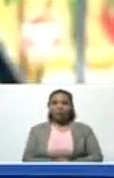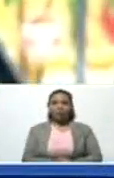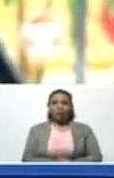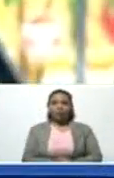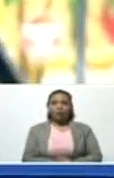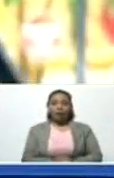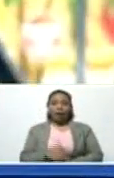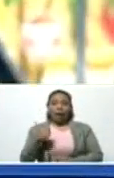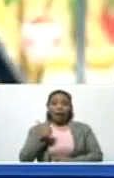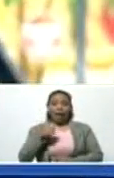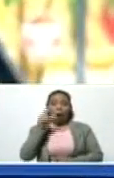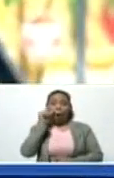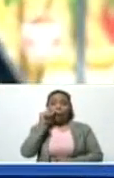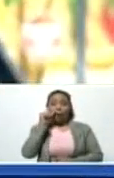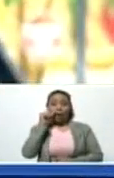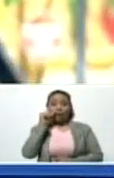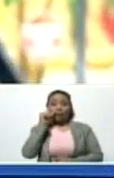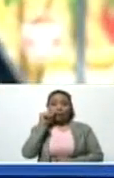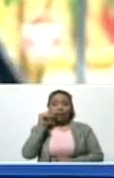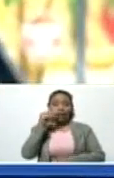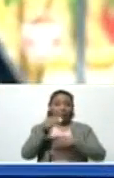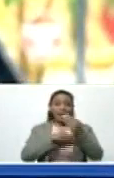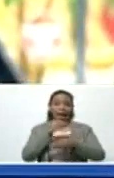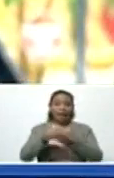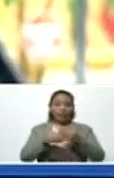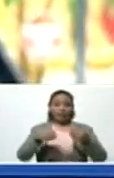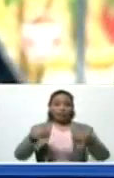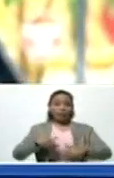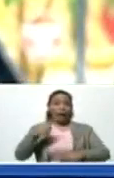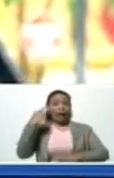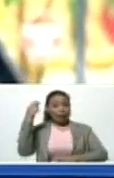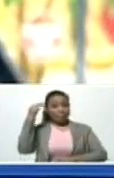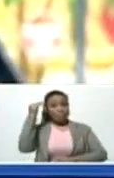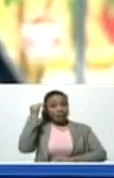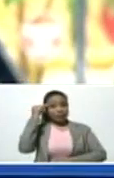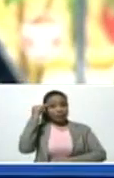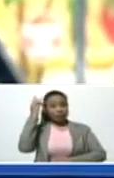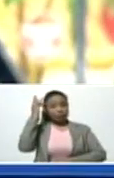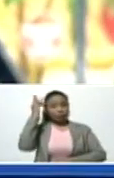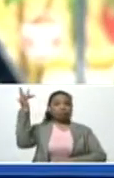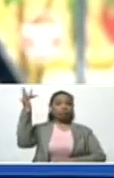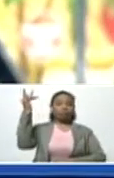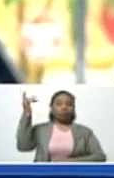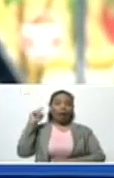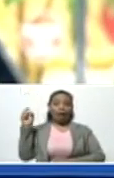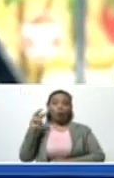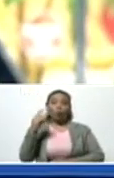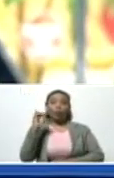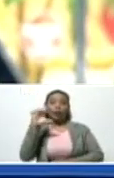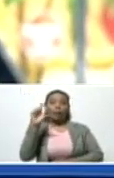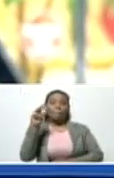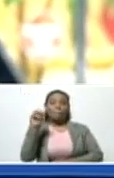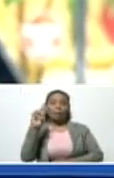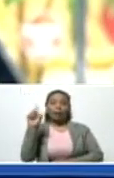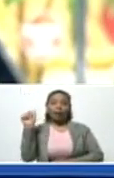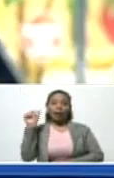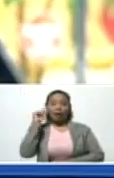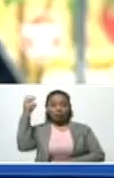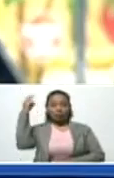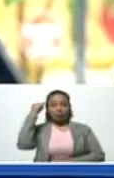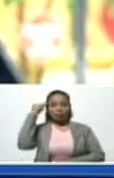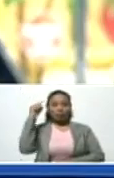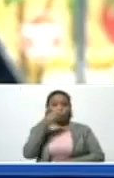Wilmer es un hombre que le mete, tiene buena mente, es una mente. Wilmer Castro Soteldo, una mente. Ustedes lo